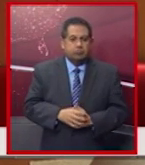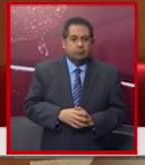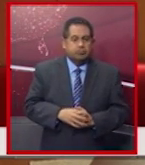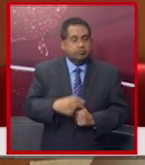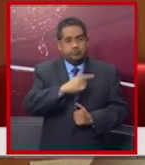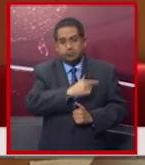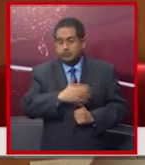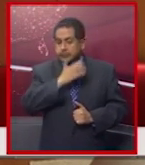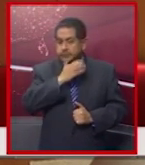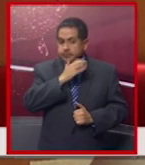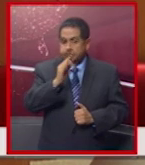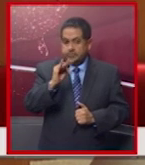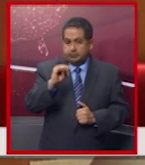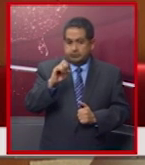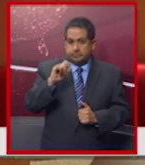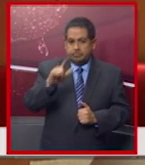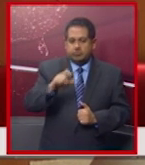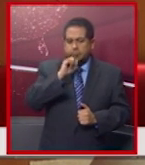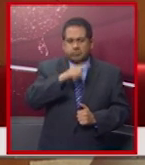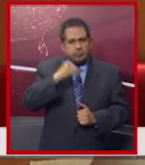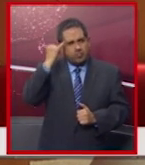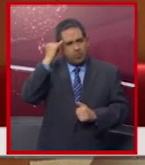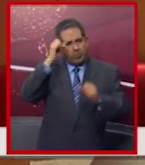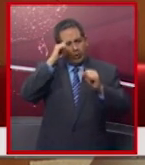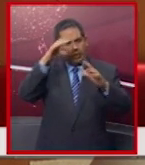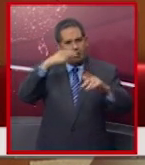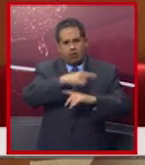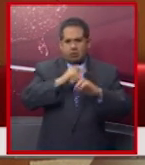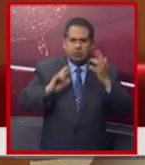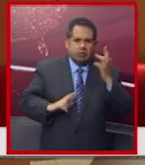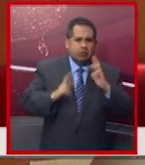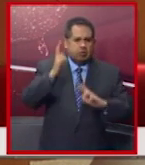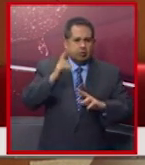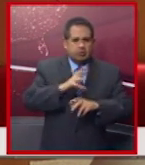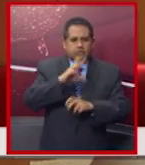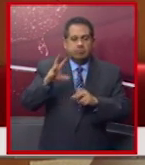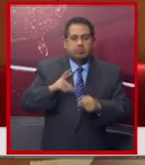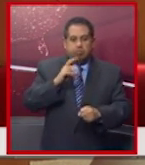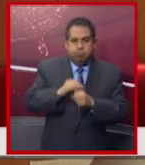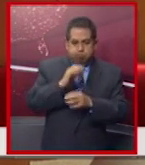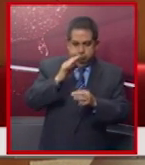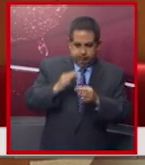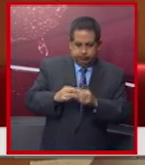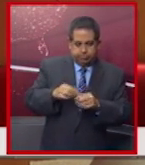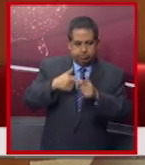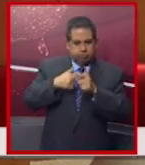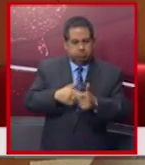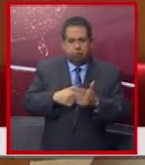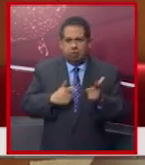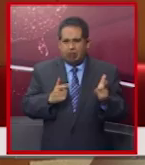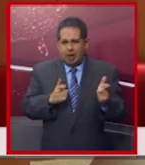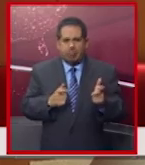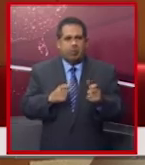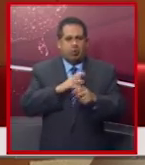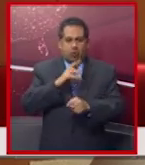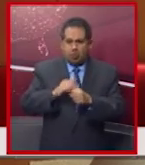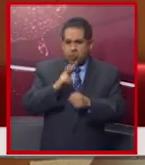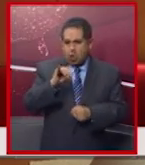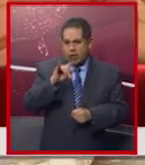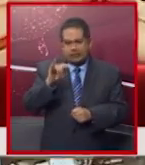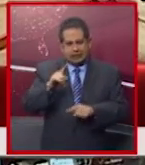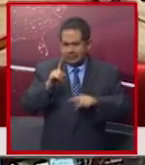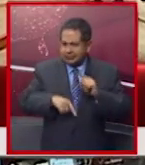Fidel Castro es también el de un ideal revolucionario renovado que no pasa forzosamente por las armas ni por la